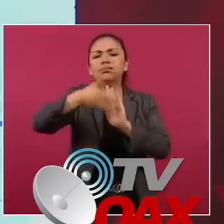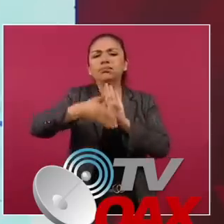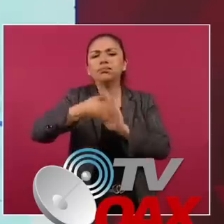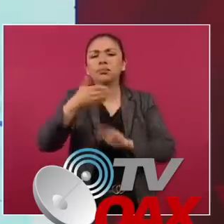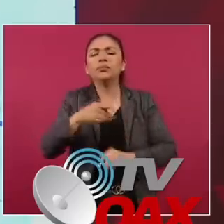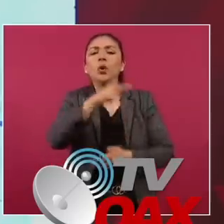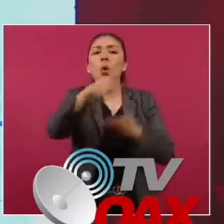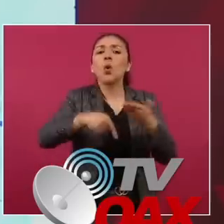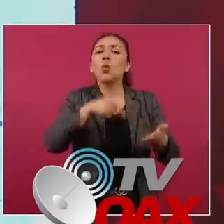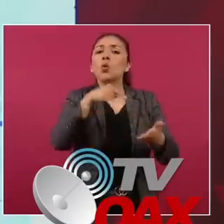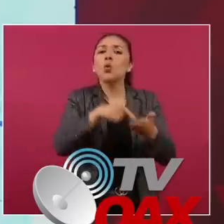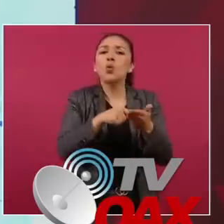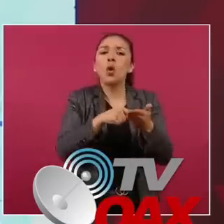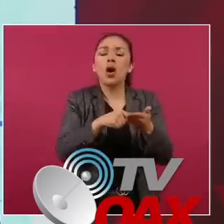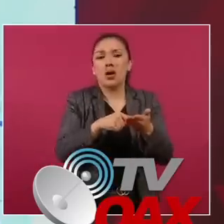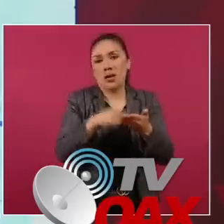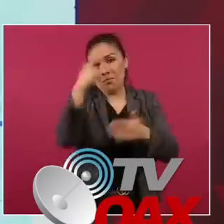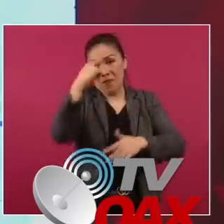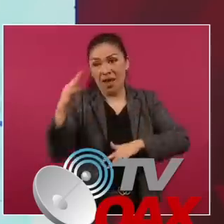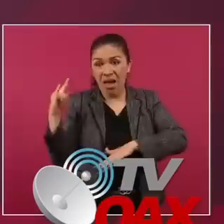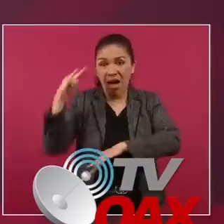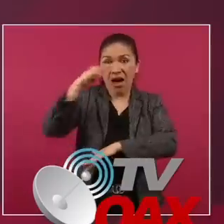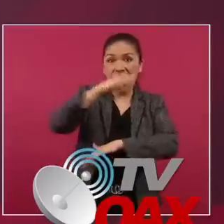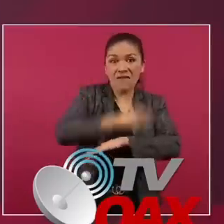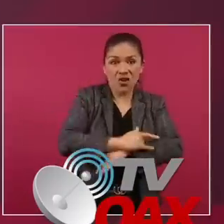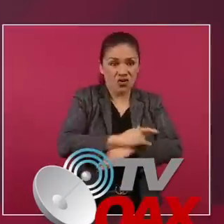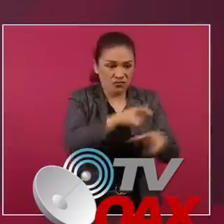el hangar para el avión.